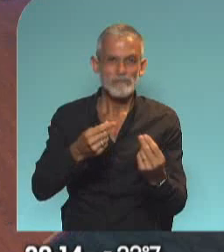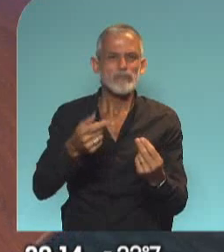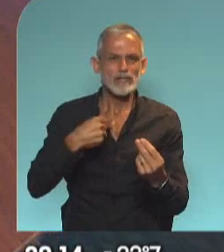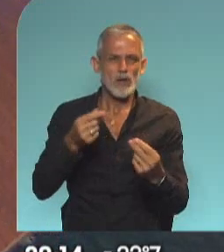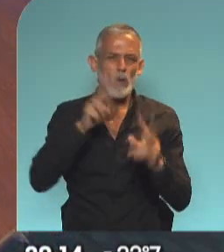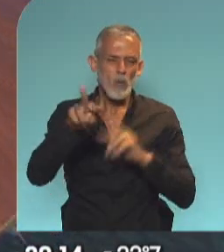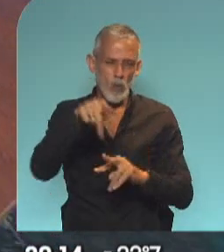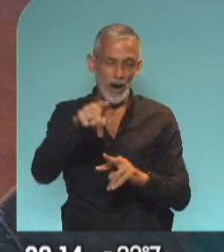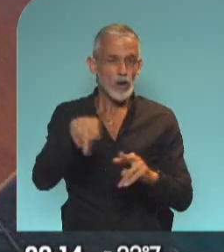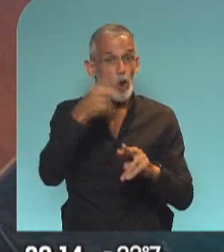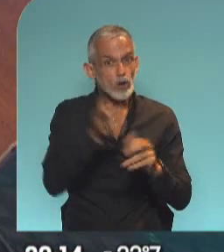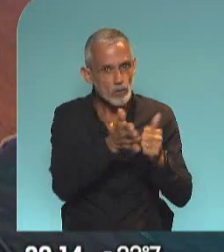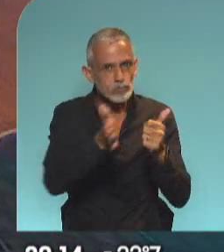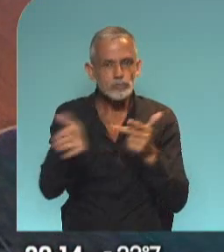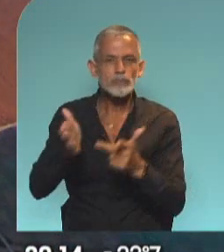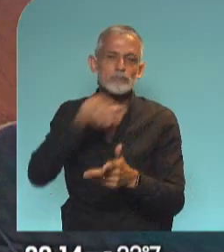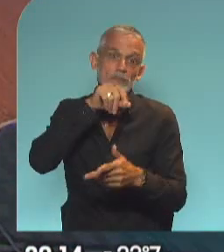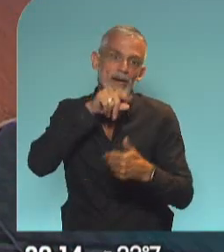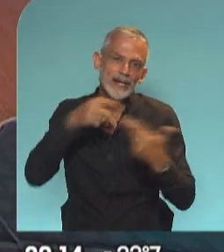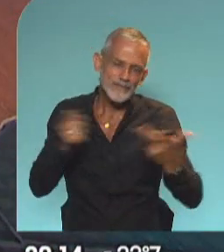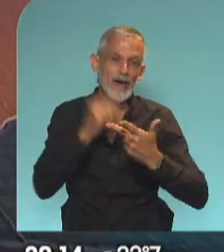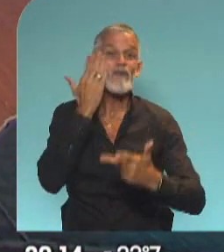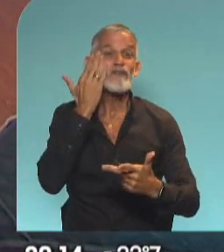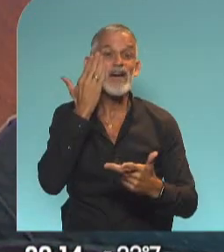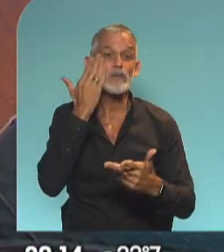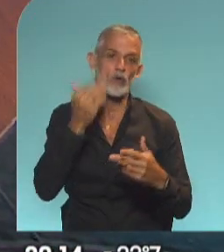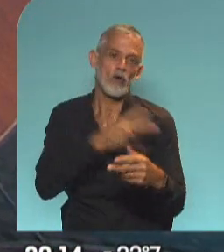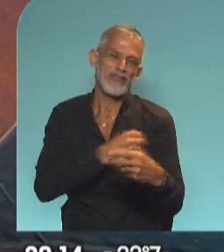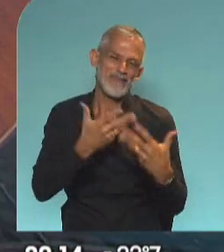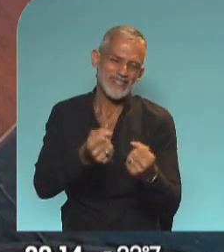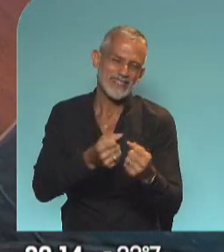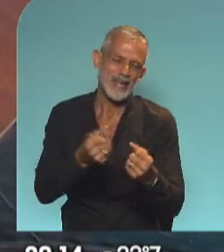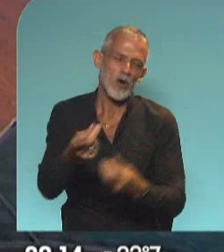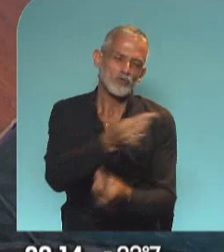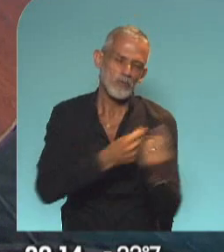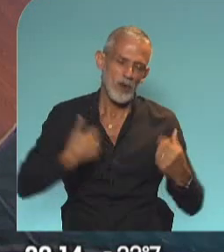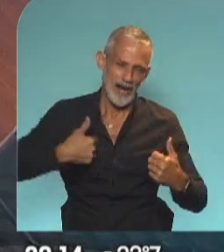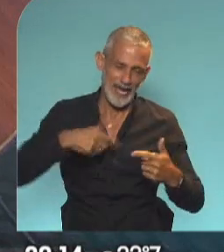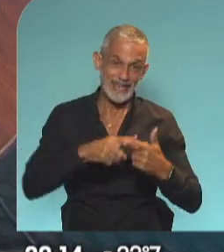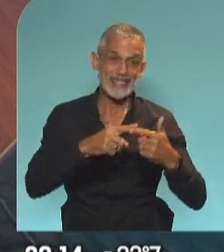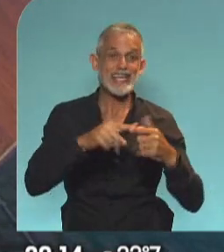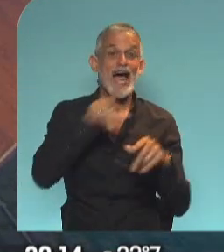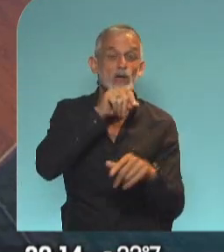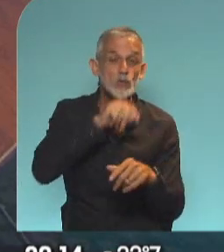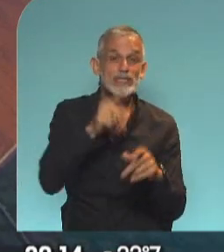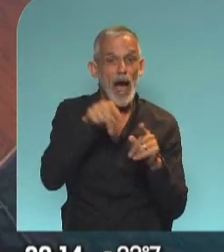pero también tenés otros canales, que son las redes sociales. En Facebook, Defensa al Consumidor Argentina, en Twitter lo buscas como